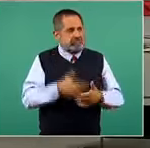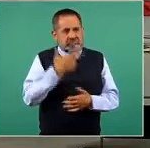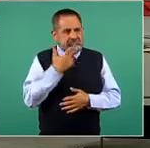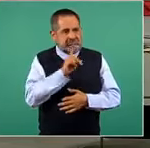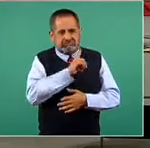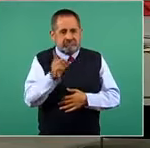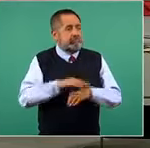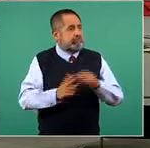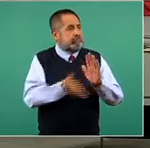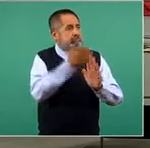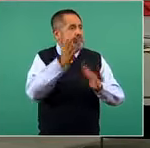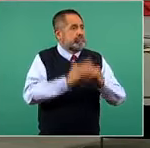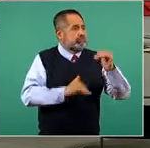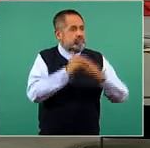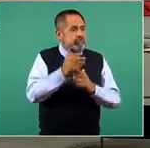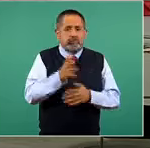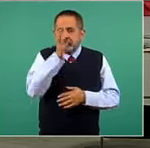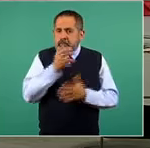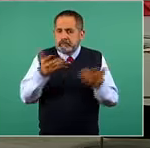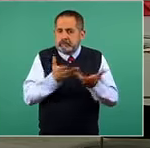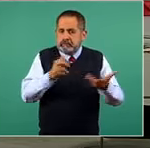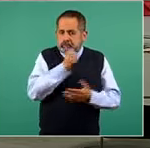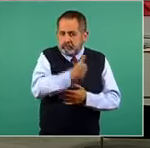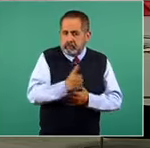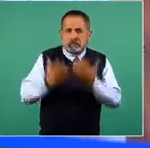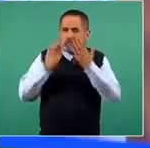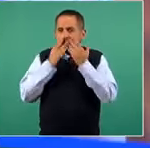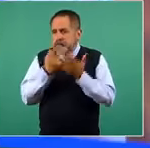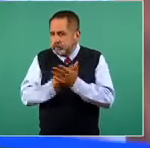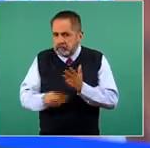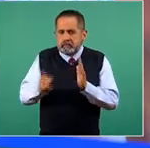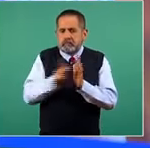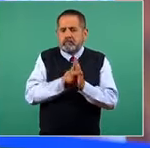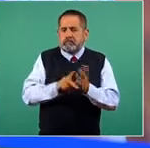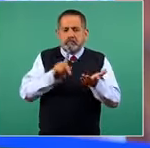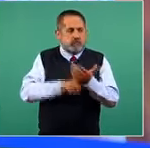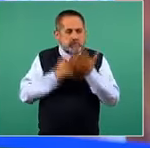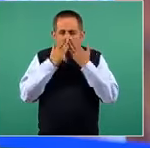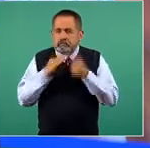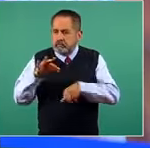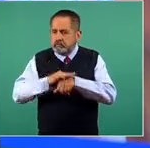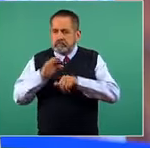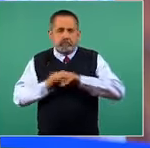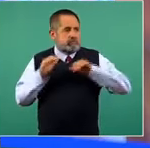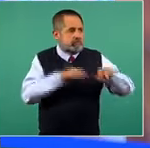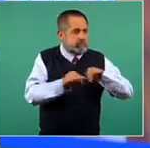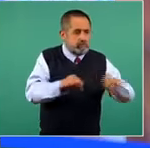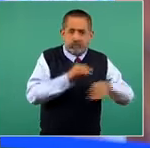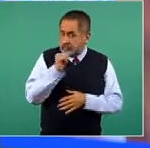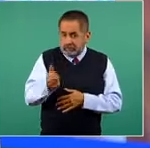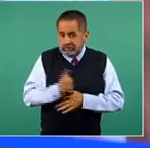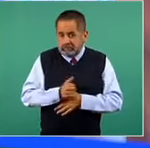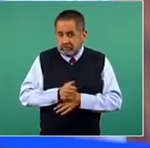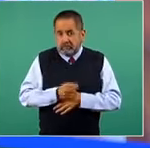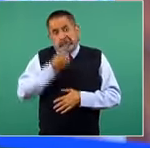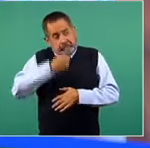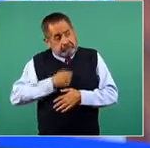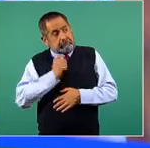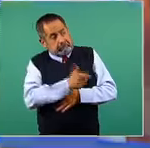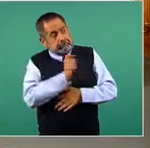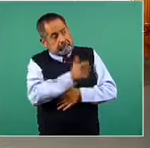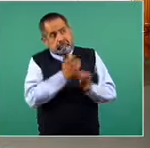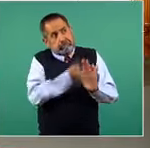se construyó no se podía operar porque no había plazas de personal, ¿no? Ahora, pero estoy describiendo el mejor de